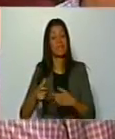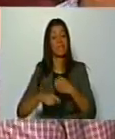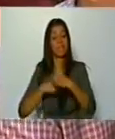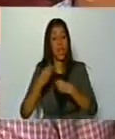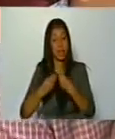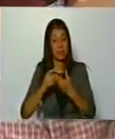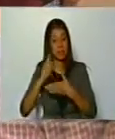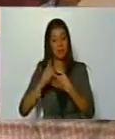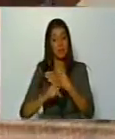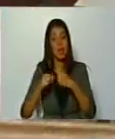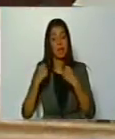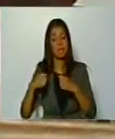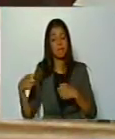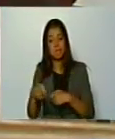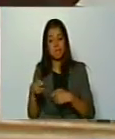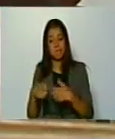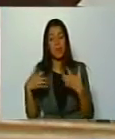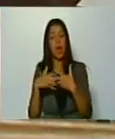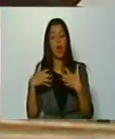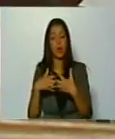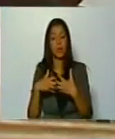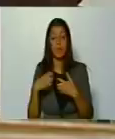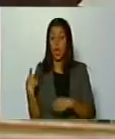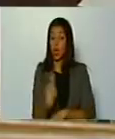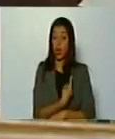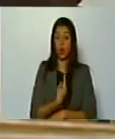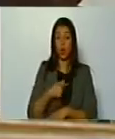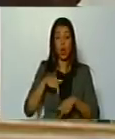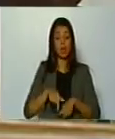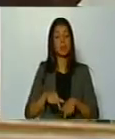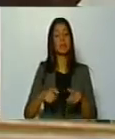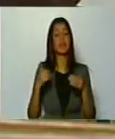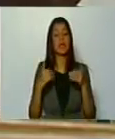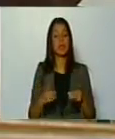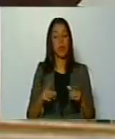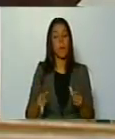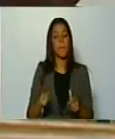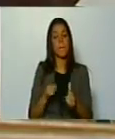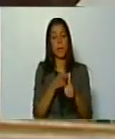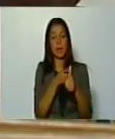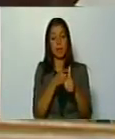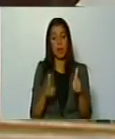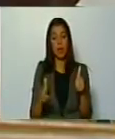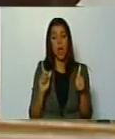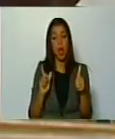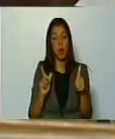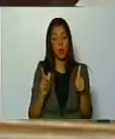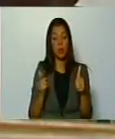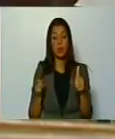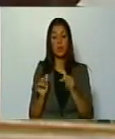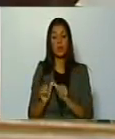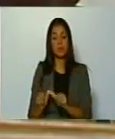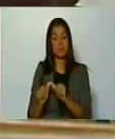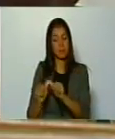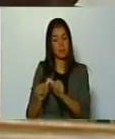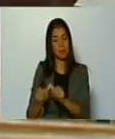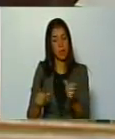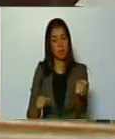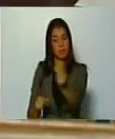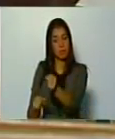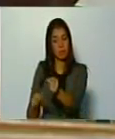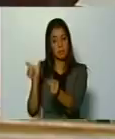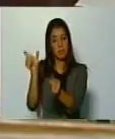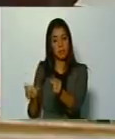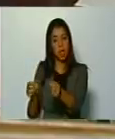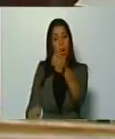punibles, decide, primero, autorizar la continuación del enjuiciamiento del